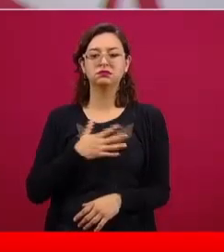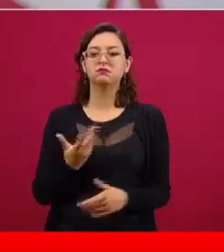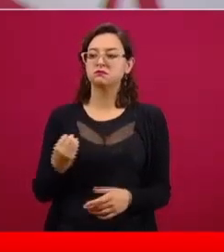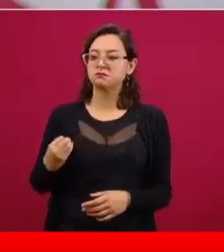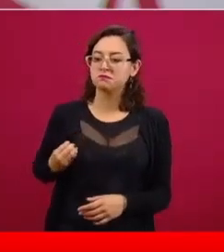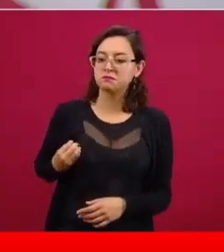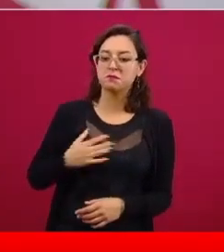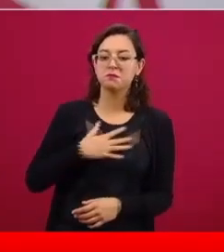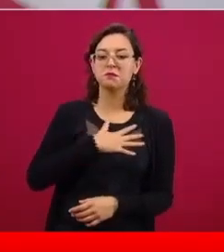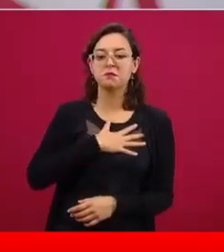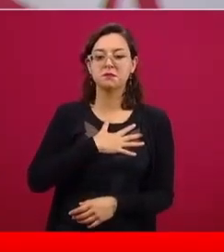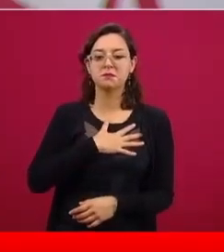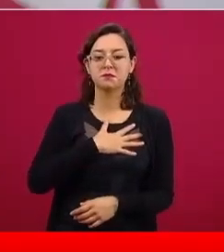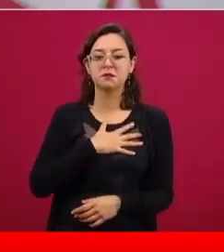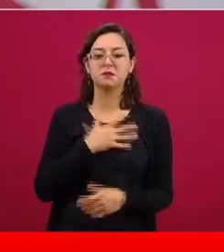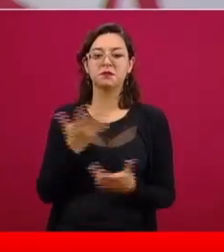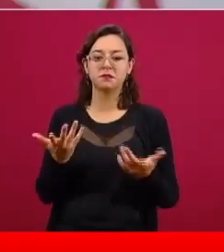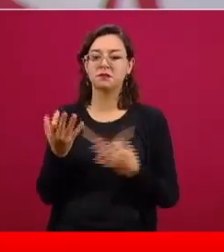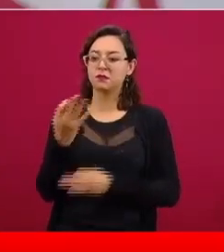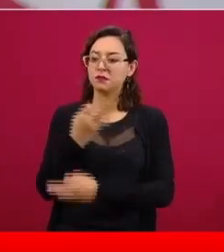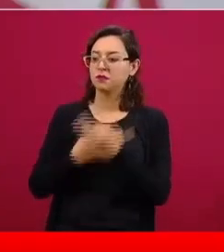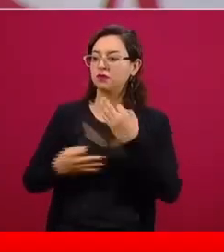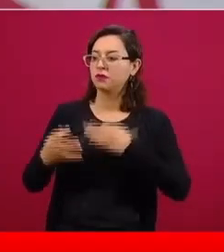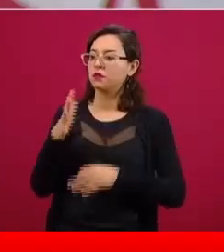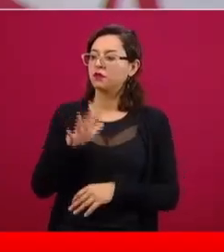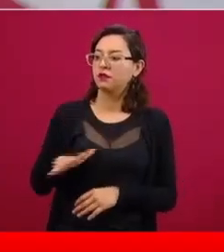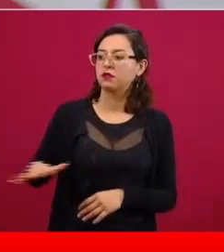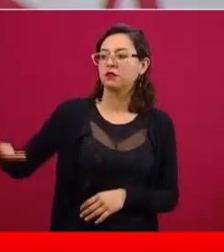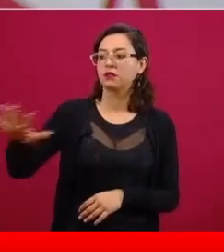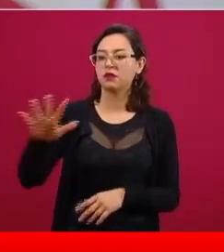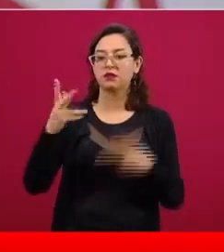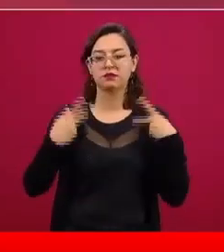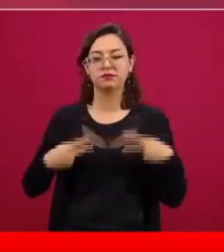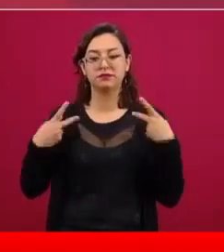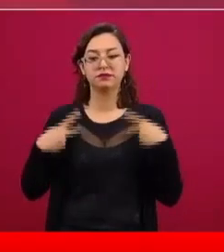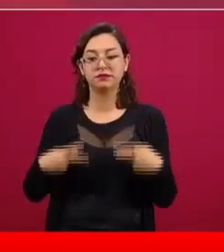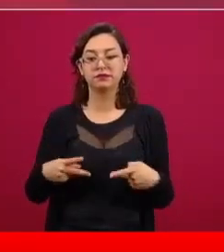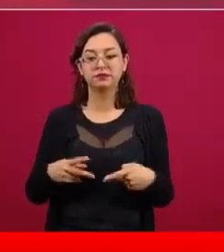bienestar para nuestro pueblo.